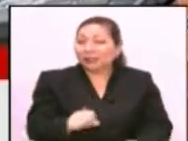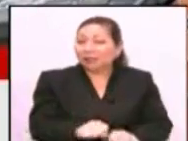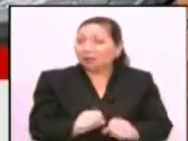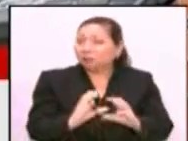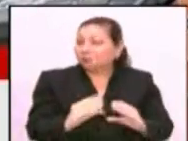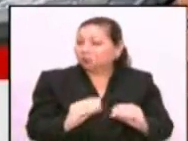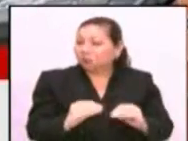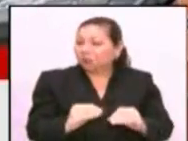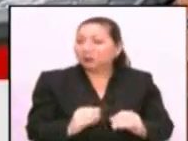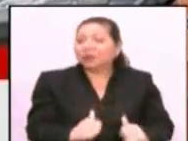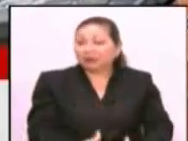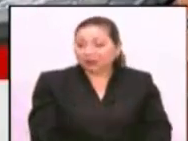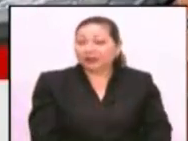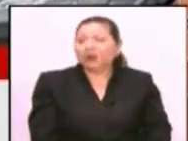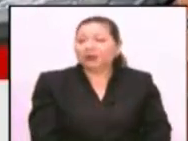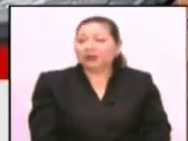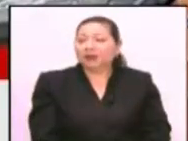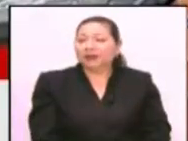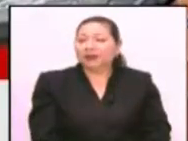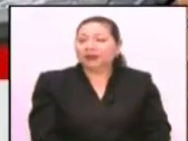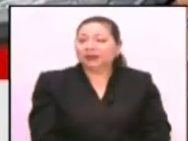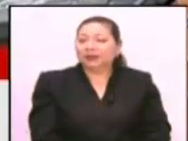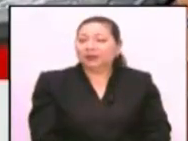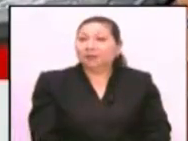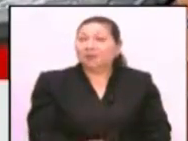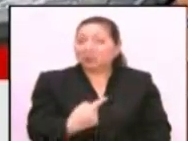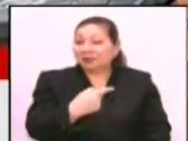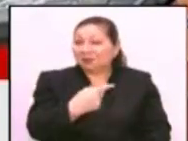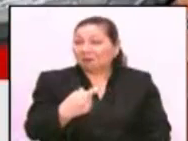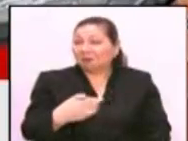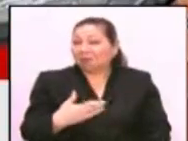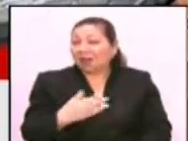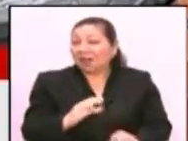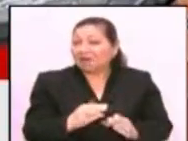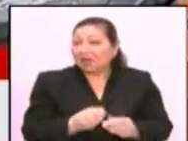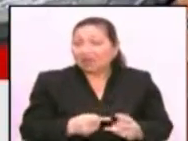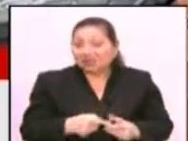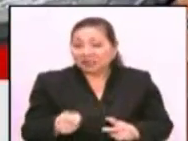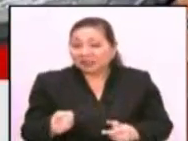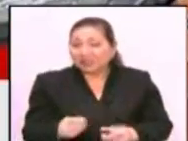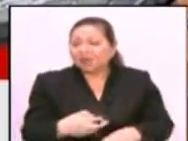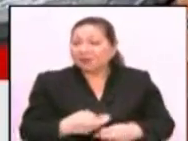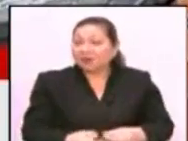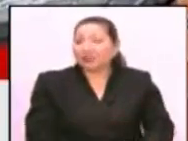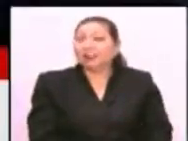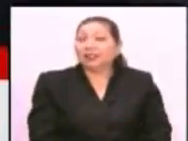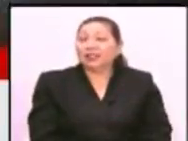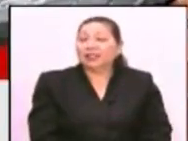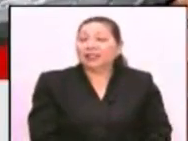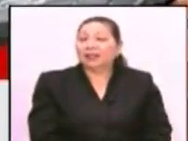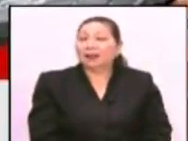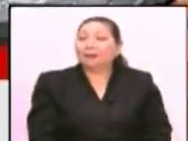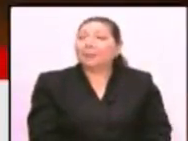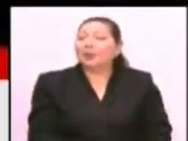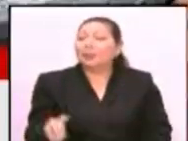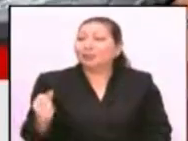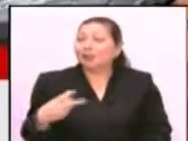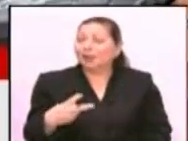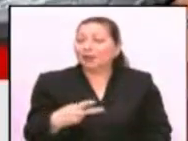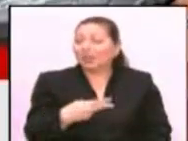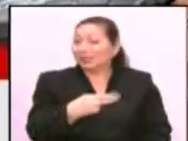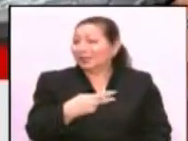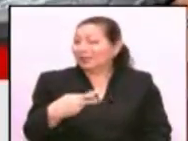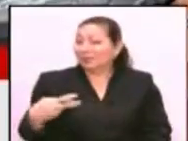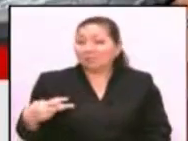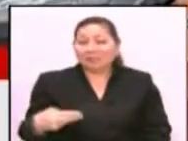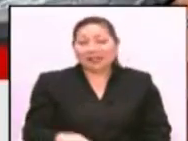muy buenas, de muy buena calidad. La primera semana puede ser que la familia saque el producto, pero la segunda semana,